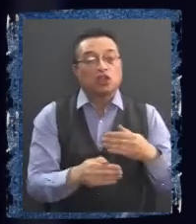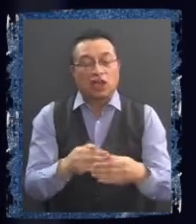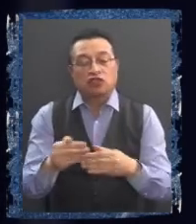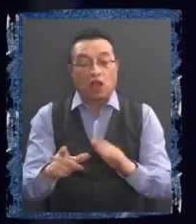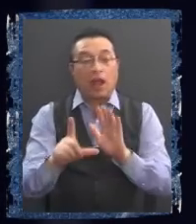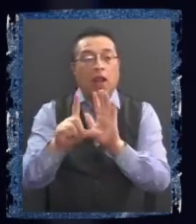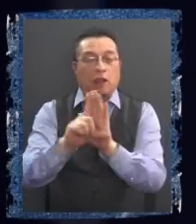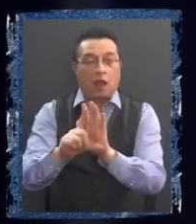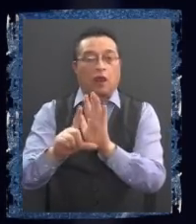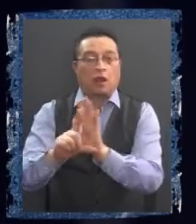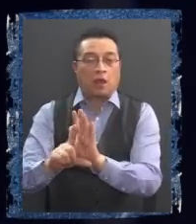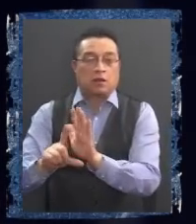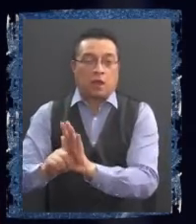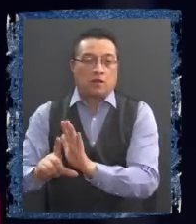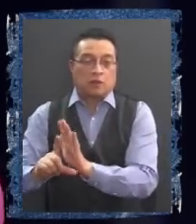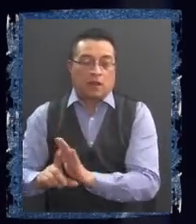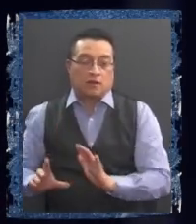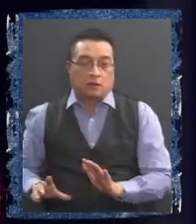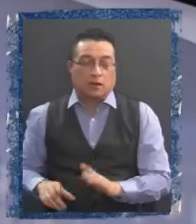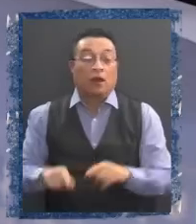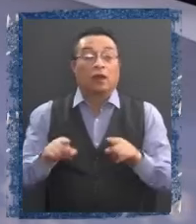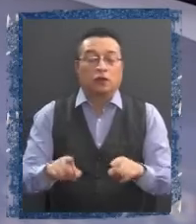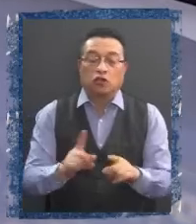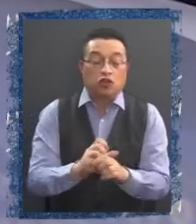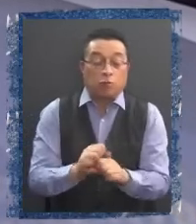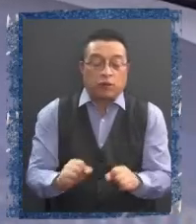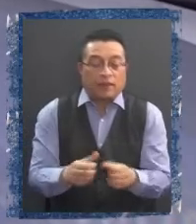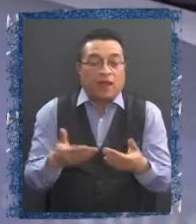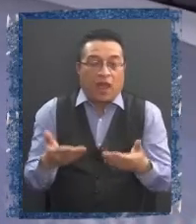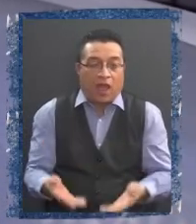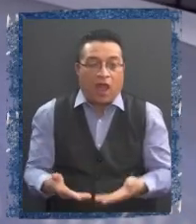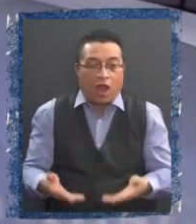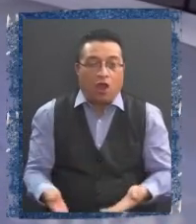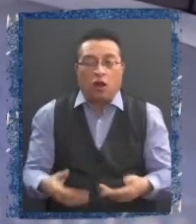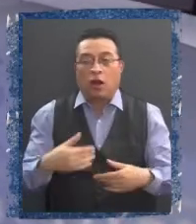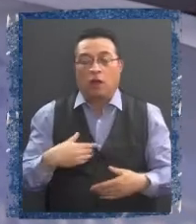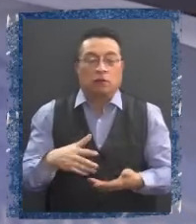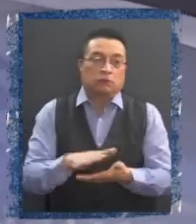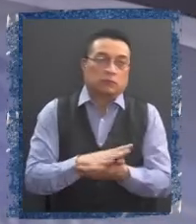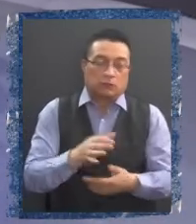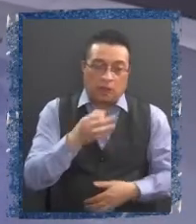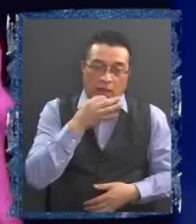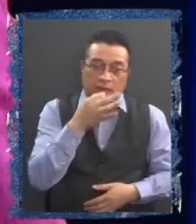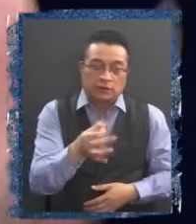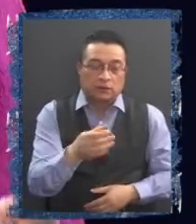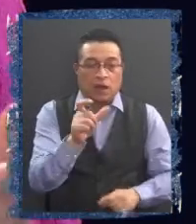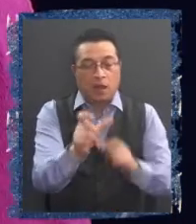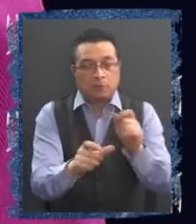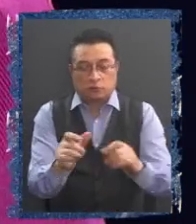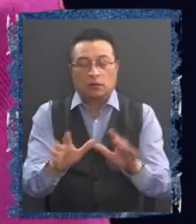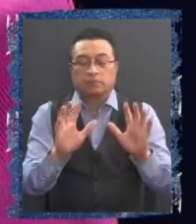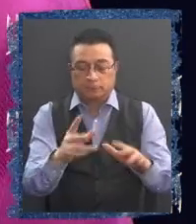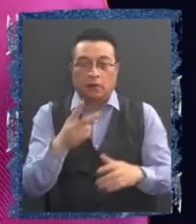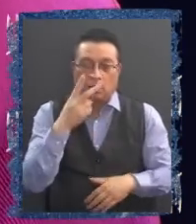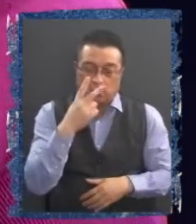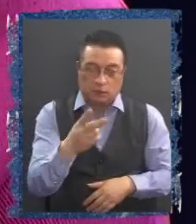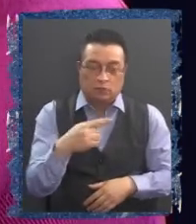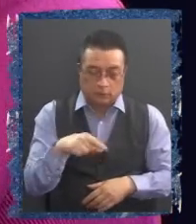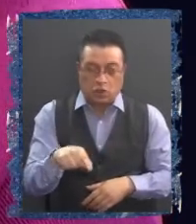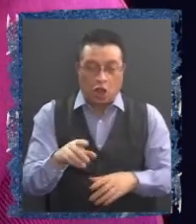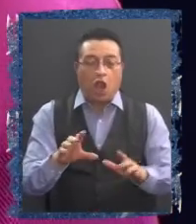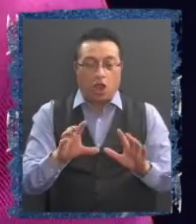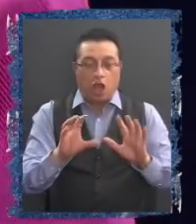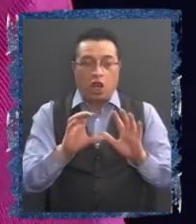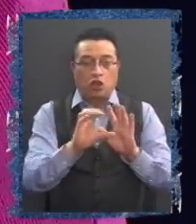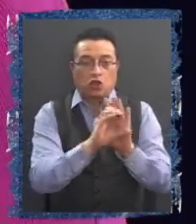legislativo. No podemos hoy día acá nosotros decirle a las personas, mire, con esta Constitución en